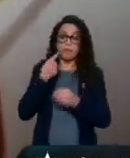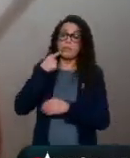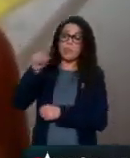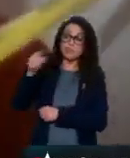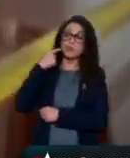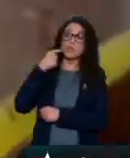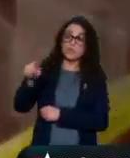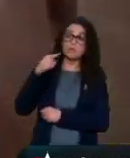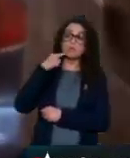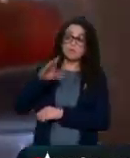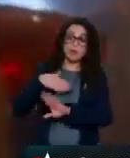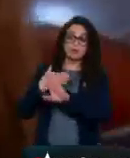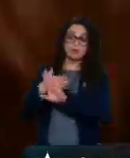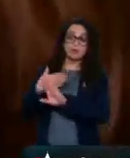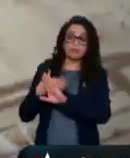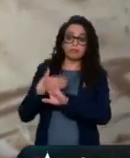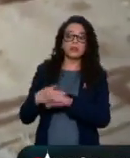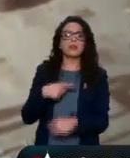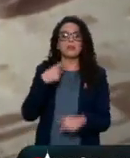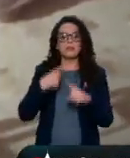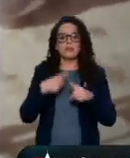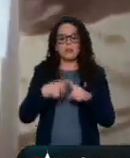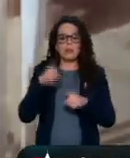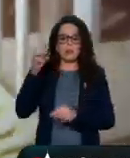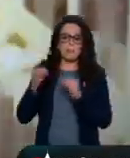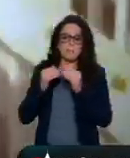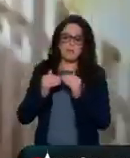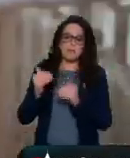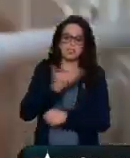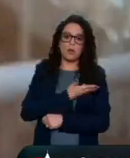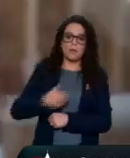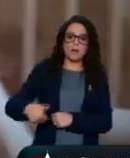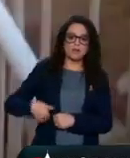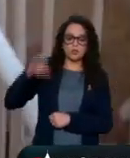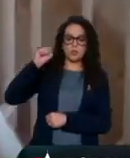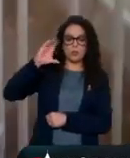ha hecho en su contra ni más ni menos que el ministro presidente de la